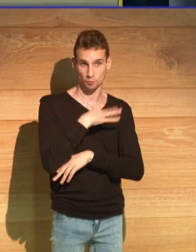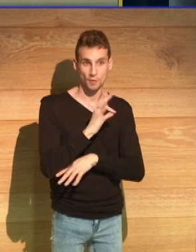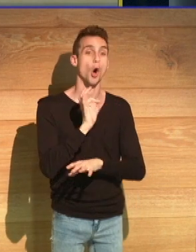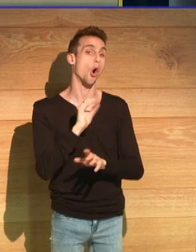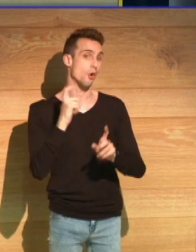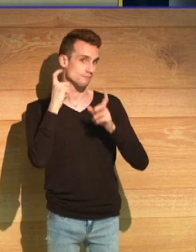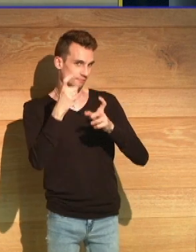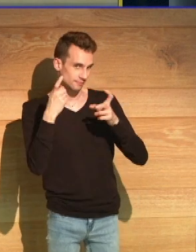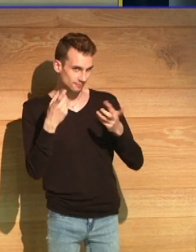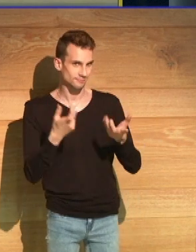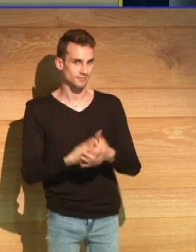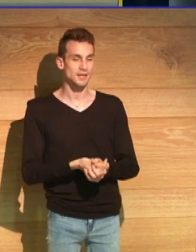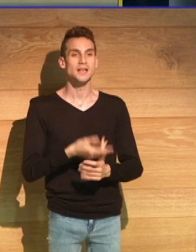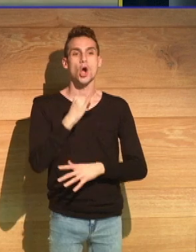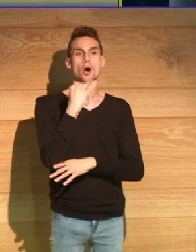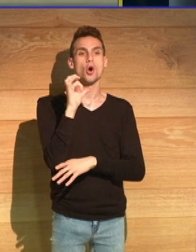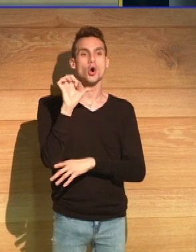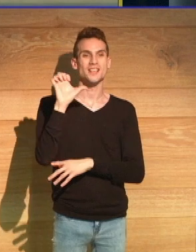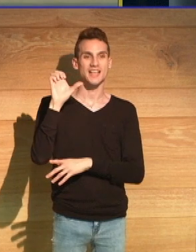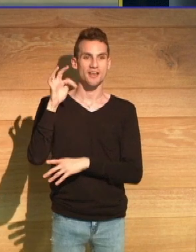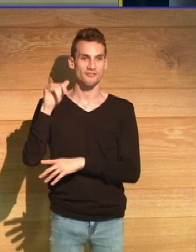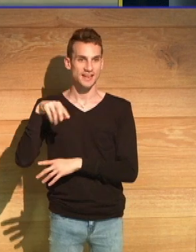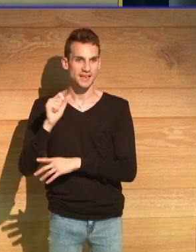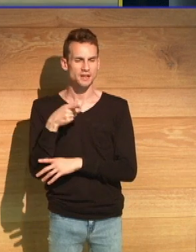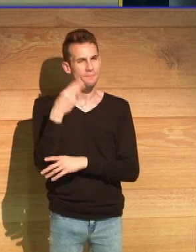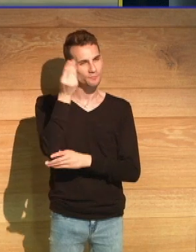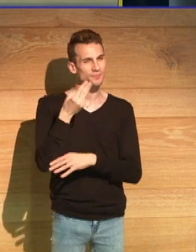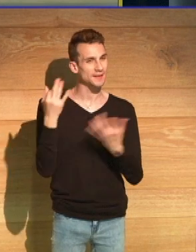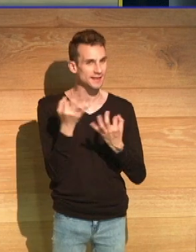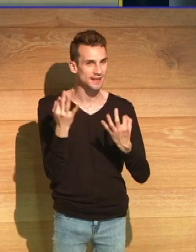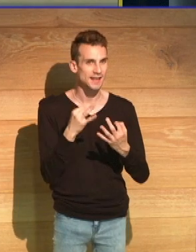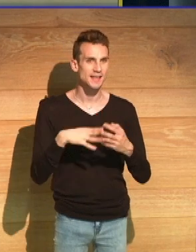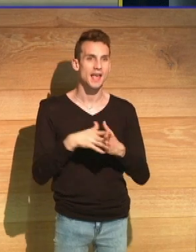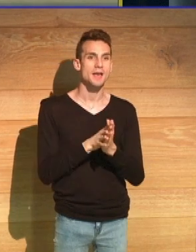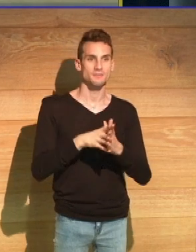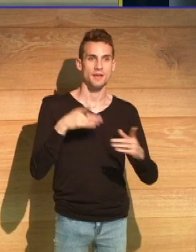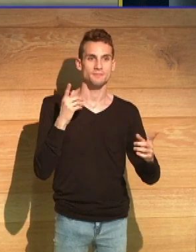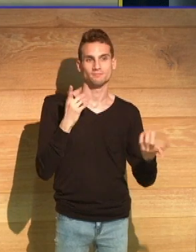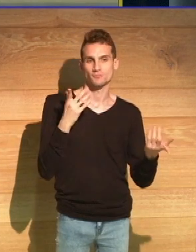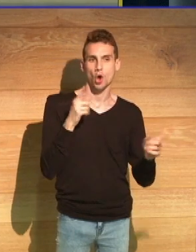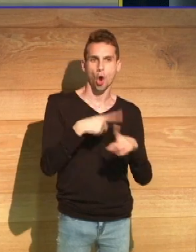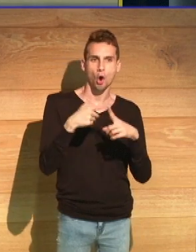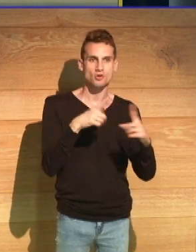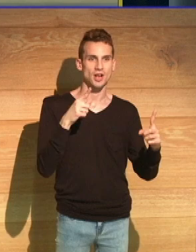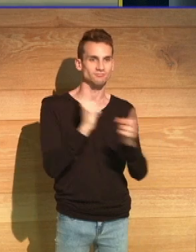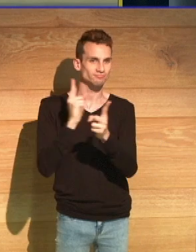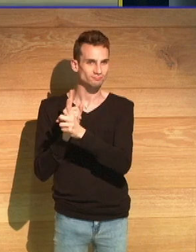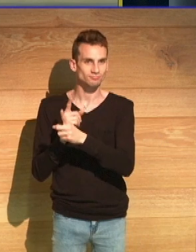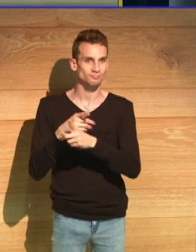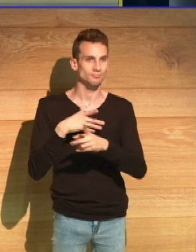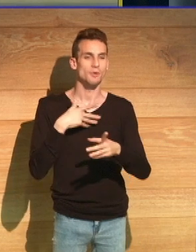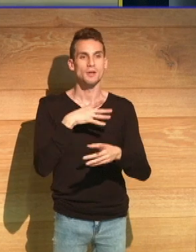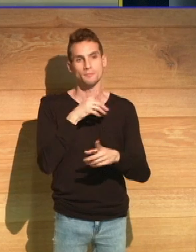Josefina, no sé, ¿cuáles consideras que son los mayores obstáculos para que mensajes como los de la